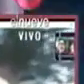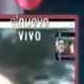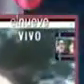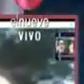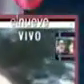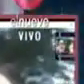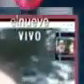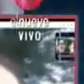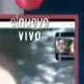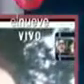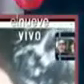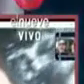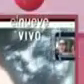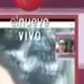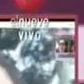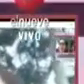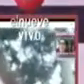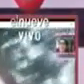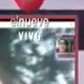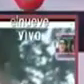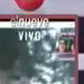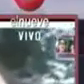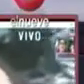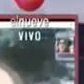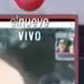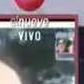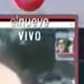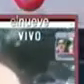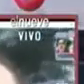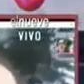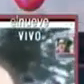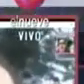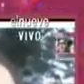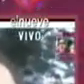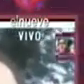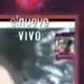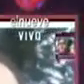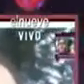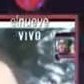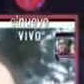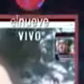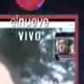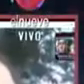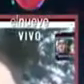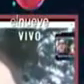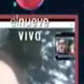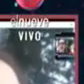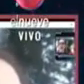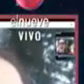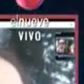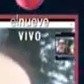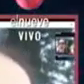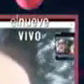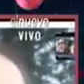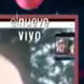a partir de mañana, que es lunes, van a empezar a hacer como que bloquear algunas calles en